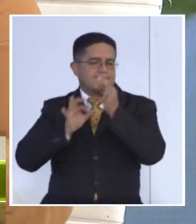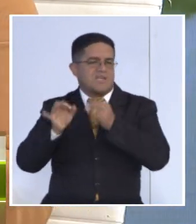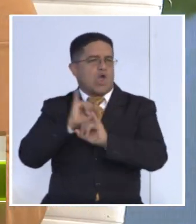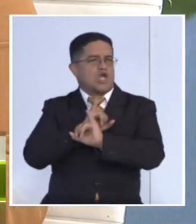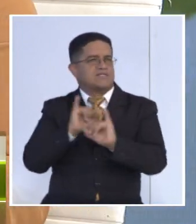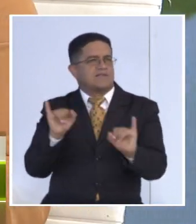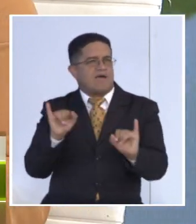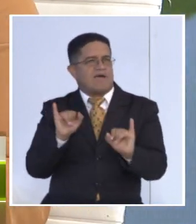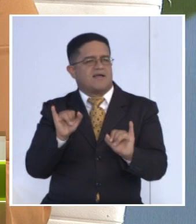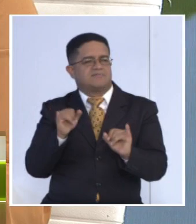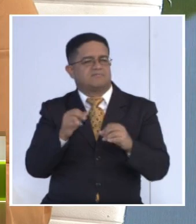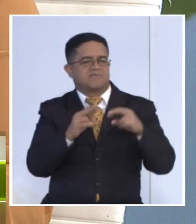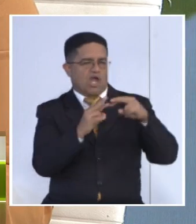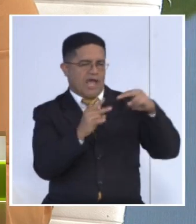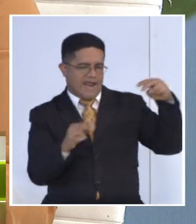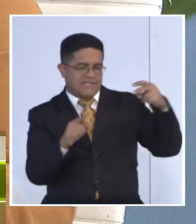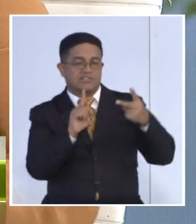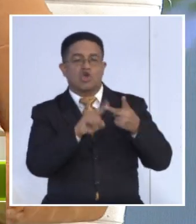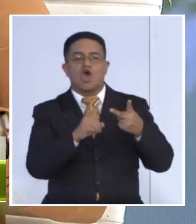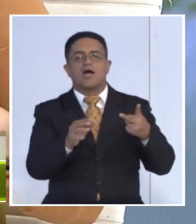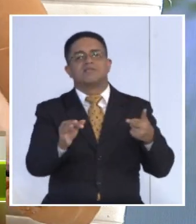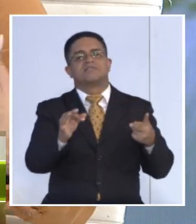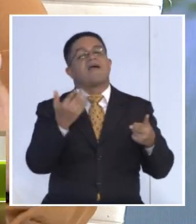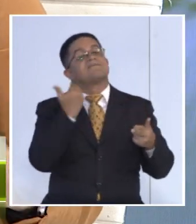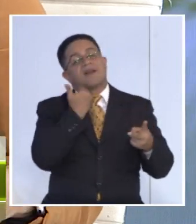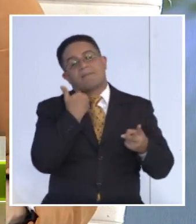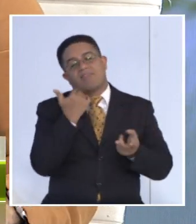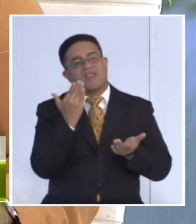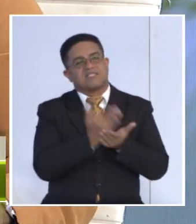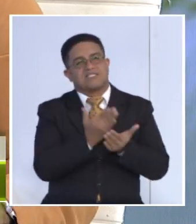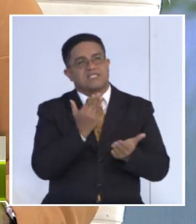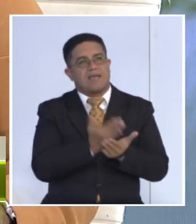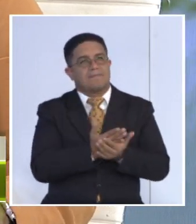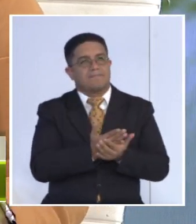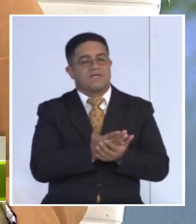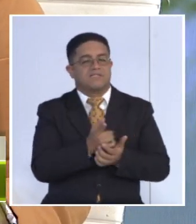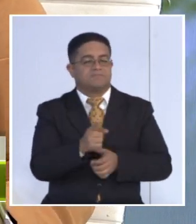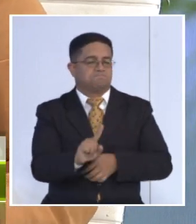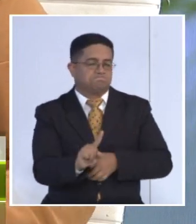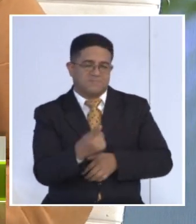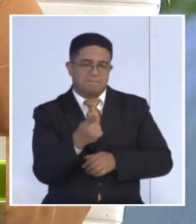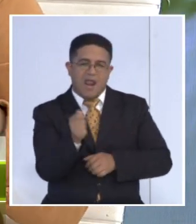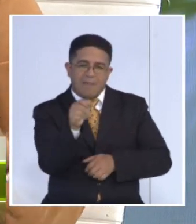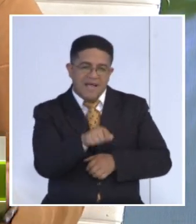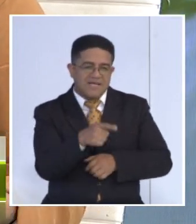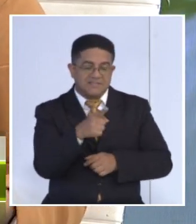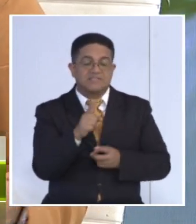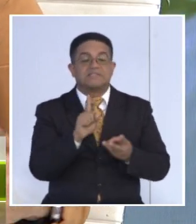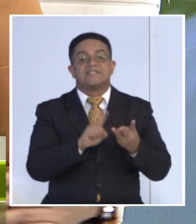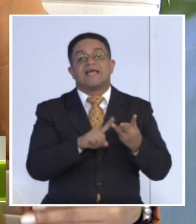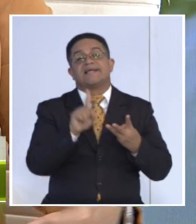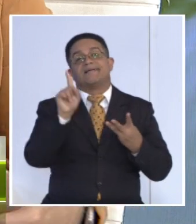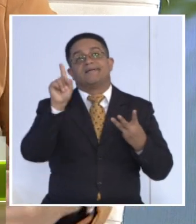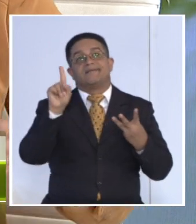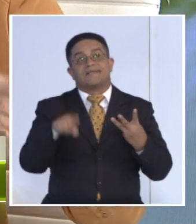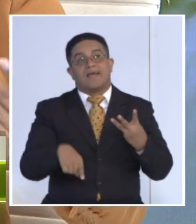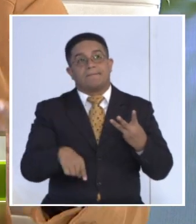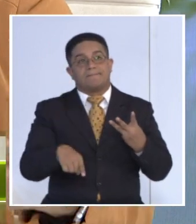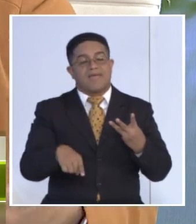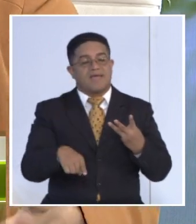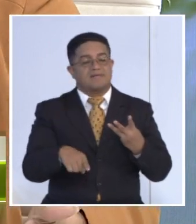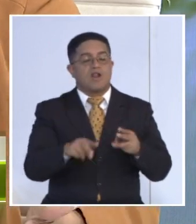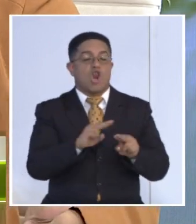genético, las infecciones recurrentes, nos dice que va apareciendo en los primeros meses de vida, pero también una realidad que los niños cuando comienzan a